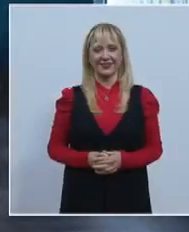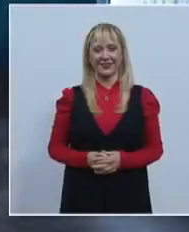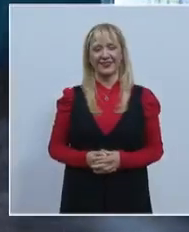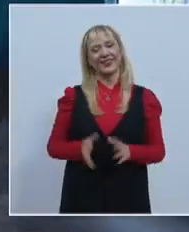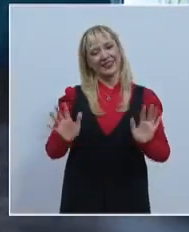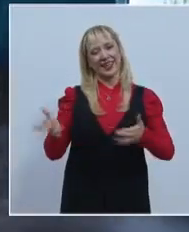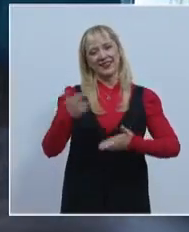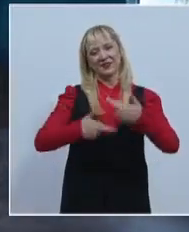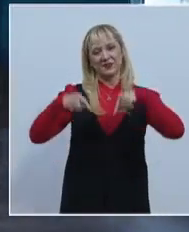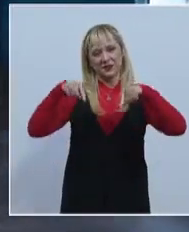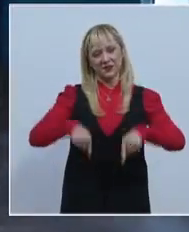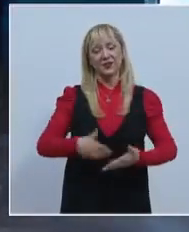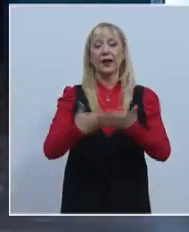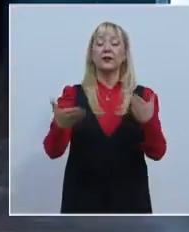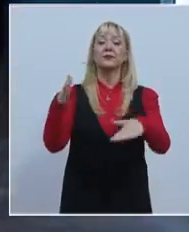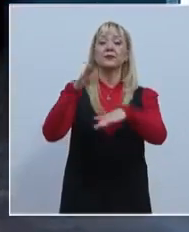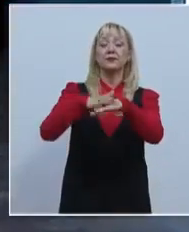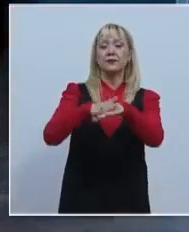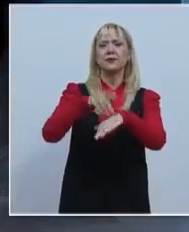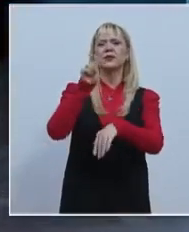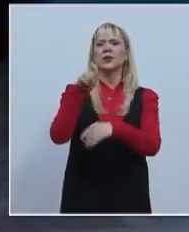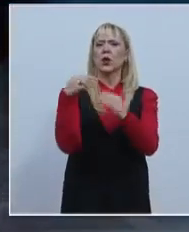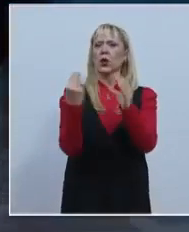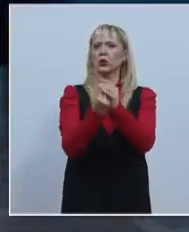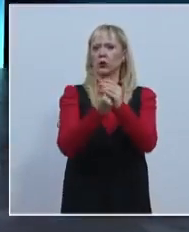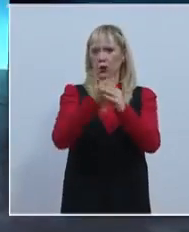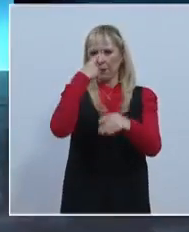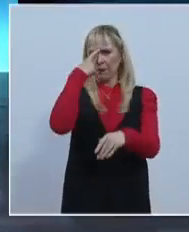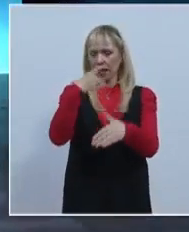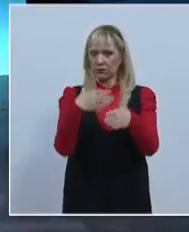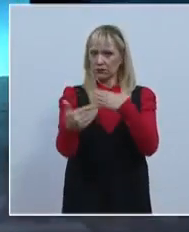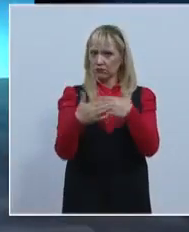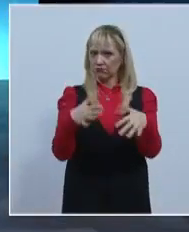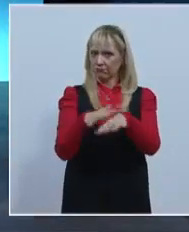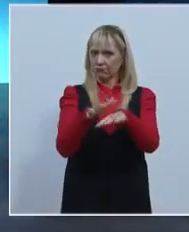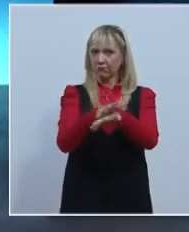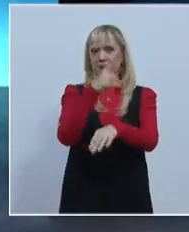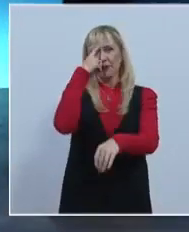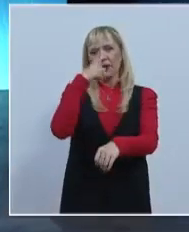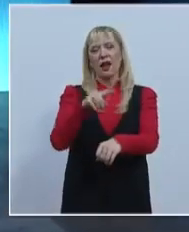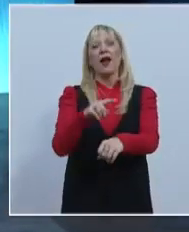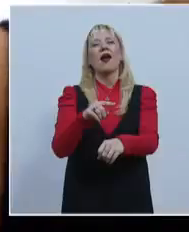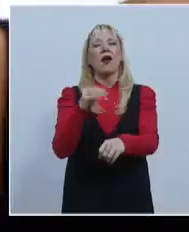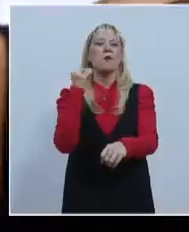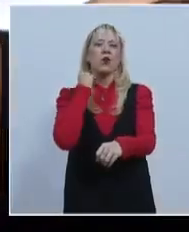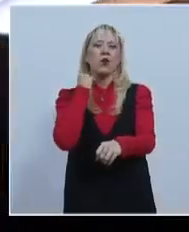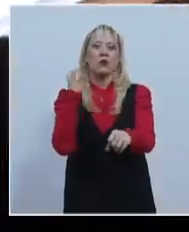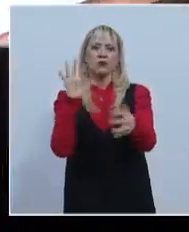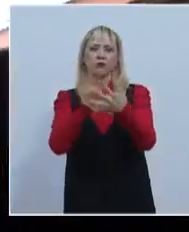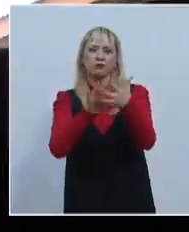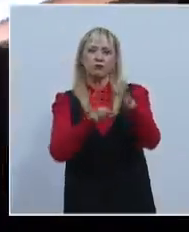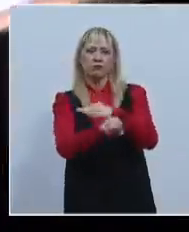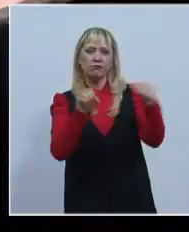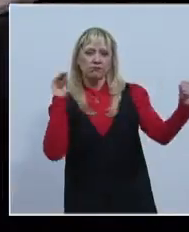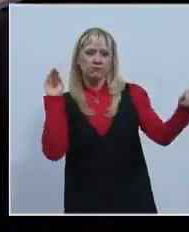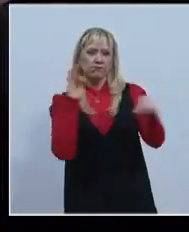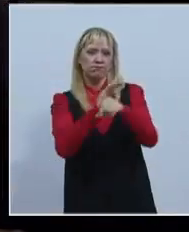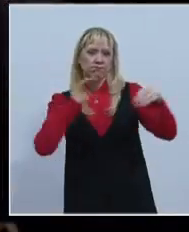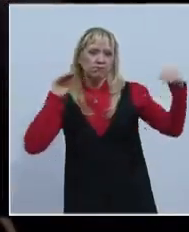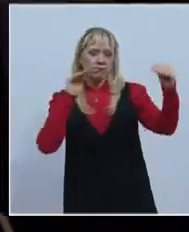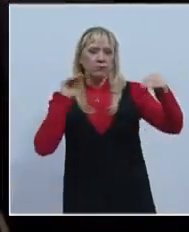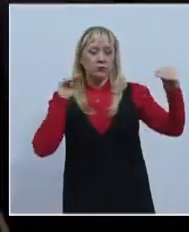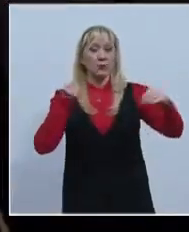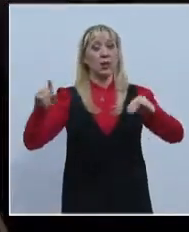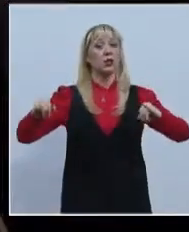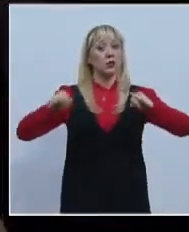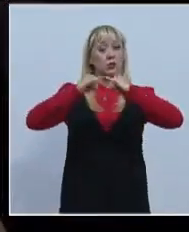Y ya volvimos a informarle que en el marco de los cursos de actualización en defensa penal y asesoría jurídica, la titular de la Defensoría